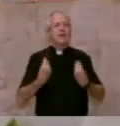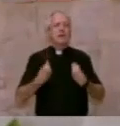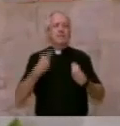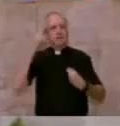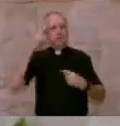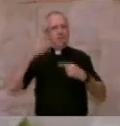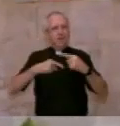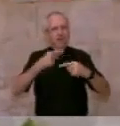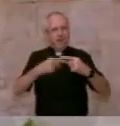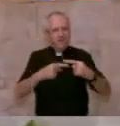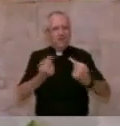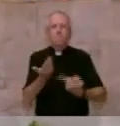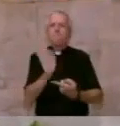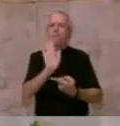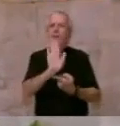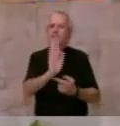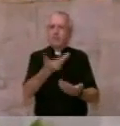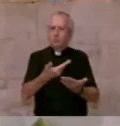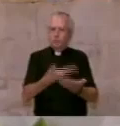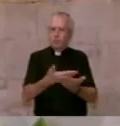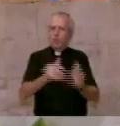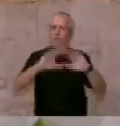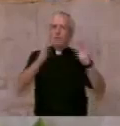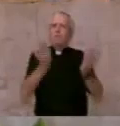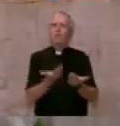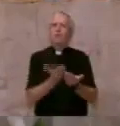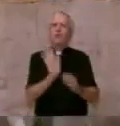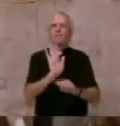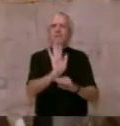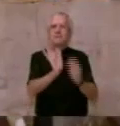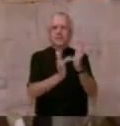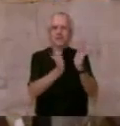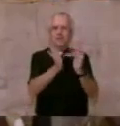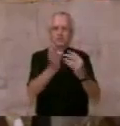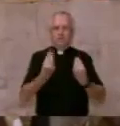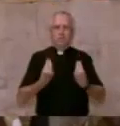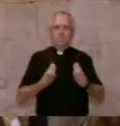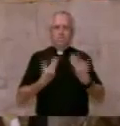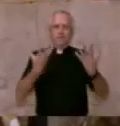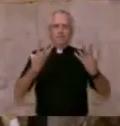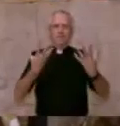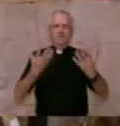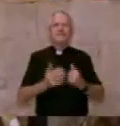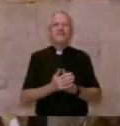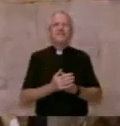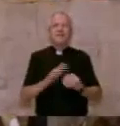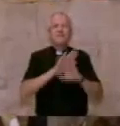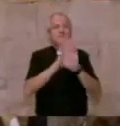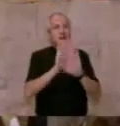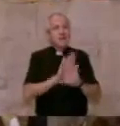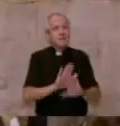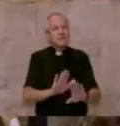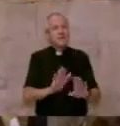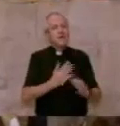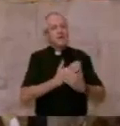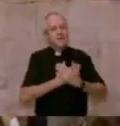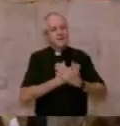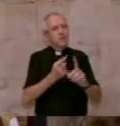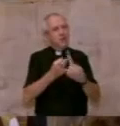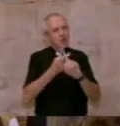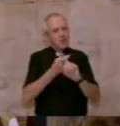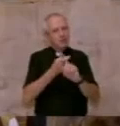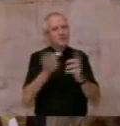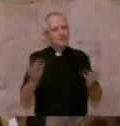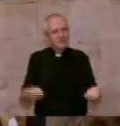cotidiana, manifestando en el mundo la viva presencia de Cristo. Por último, venerable hermano,